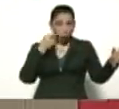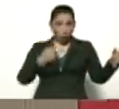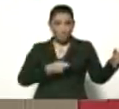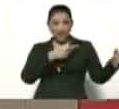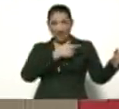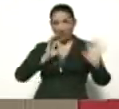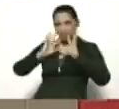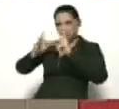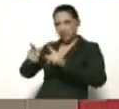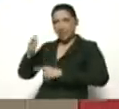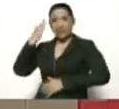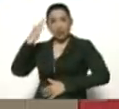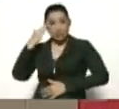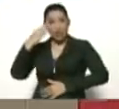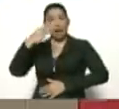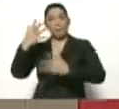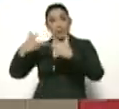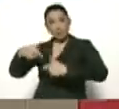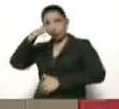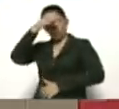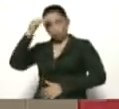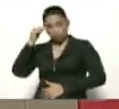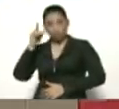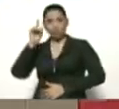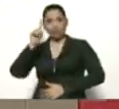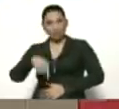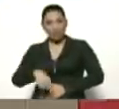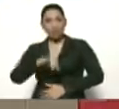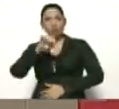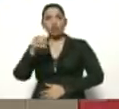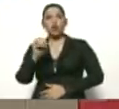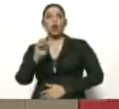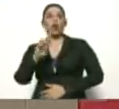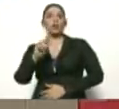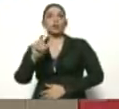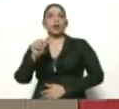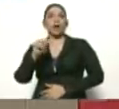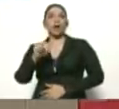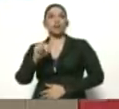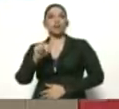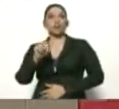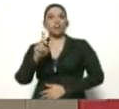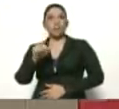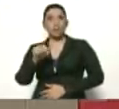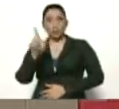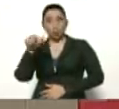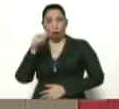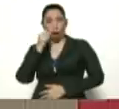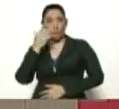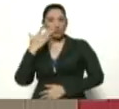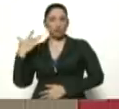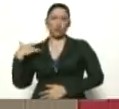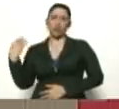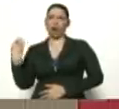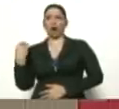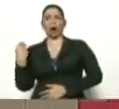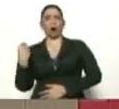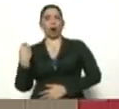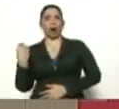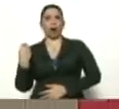en la administración de donald trump sino que jordan woodrow se ufanaba de